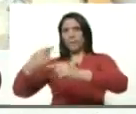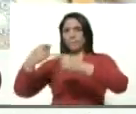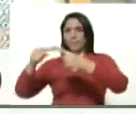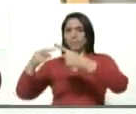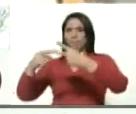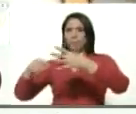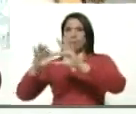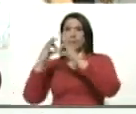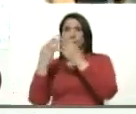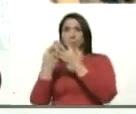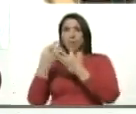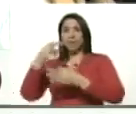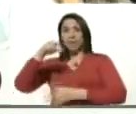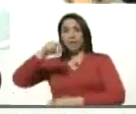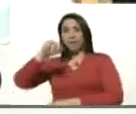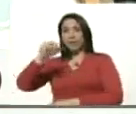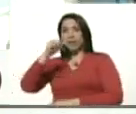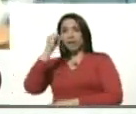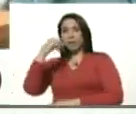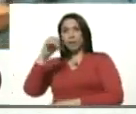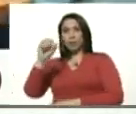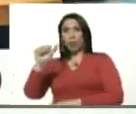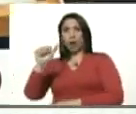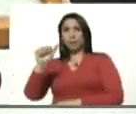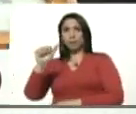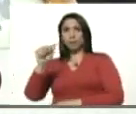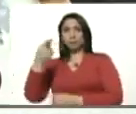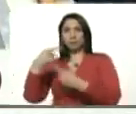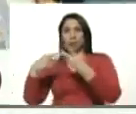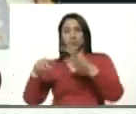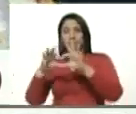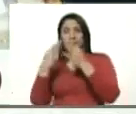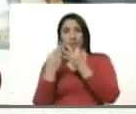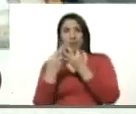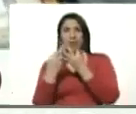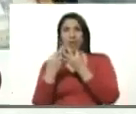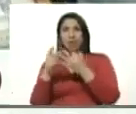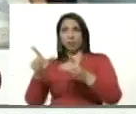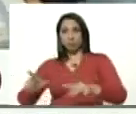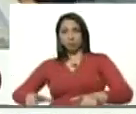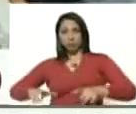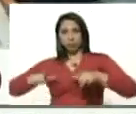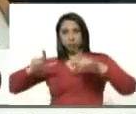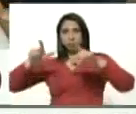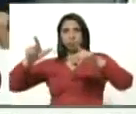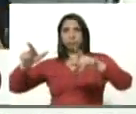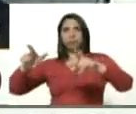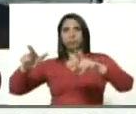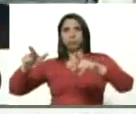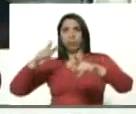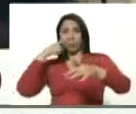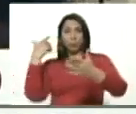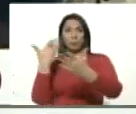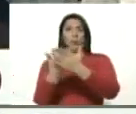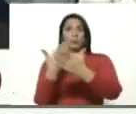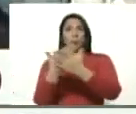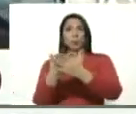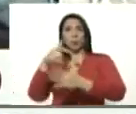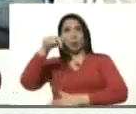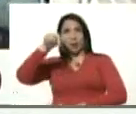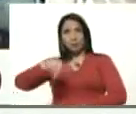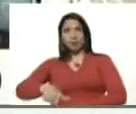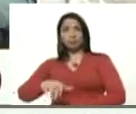Nasoa, al resto de los familiares que nos acompañan, este certificado que da constancia de que Aquiles